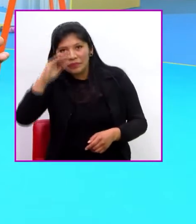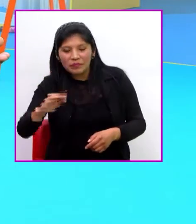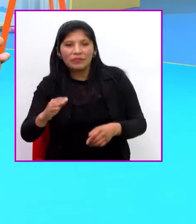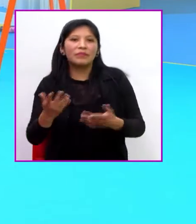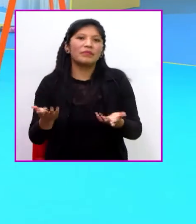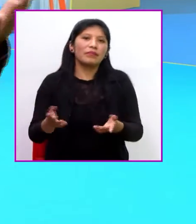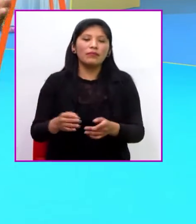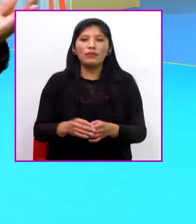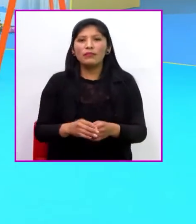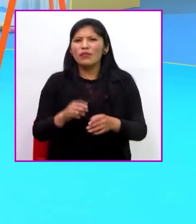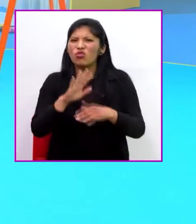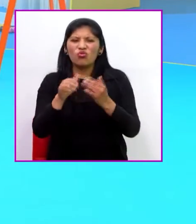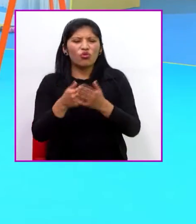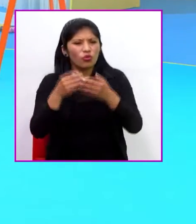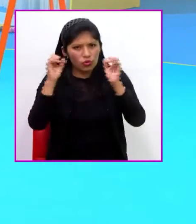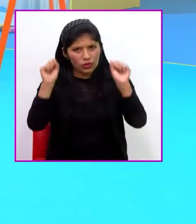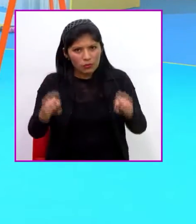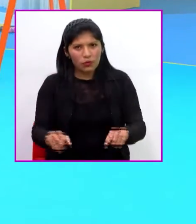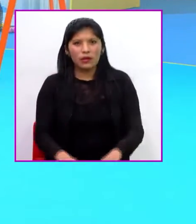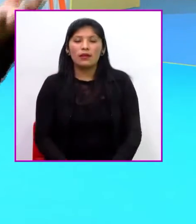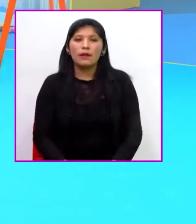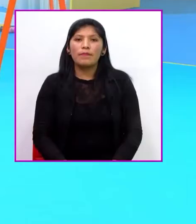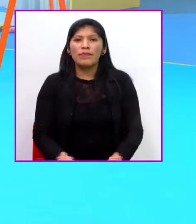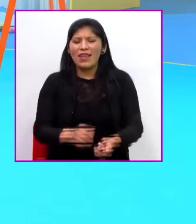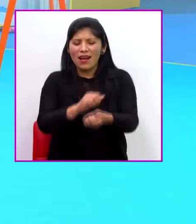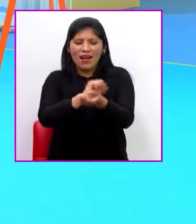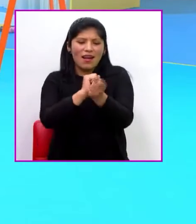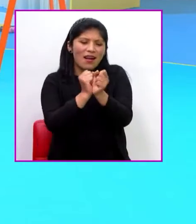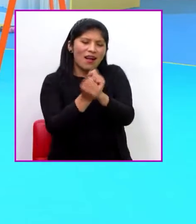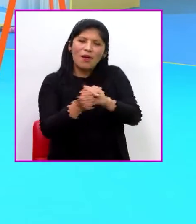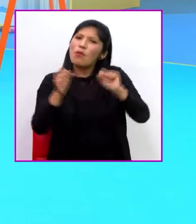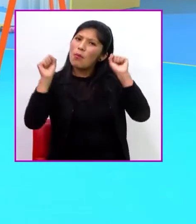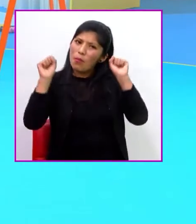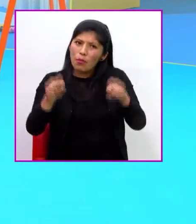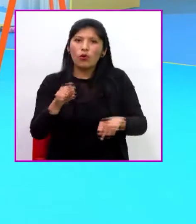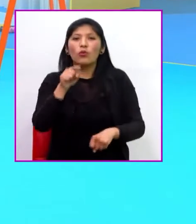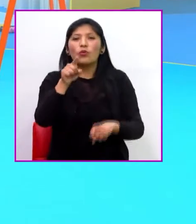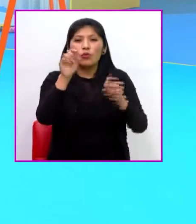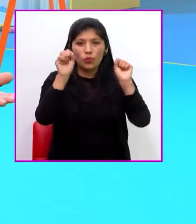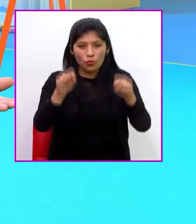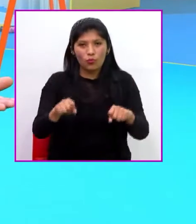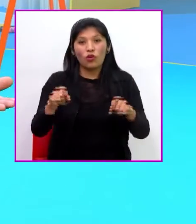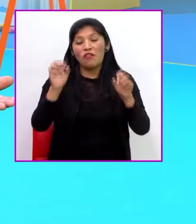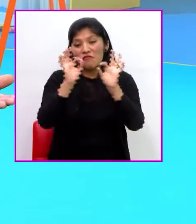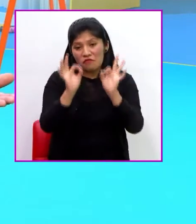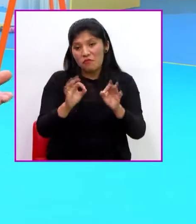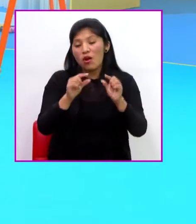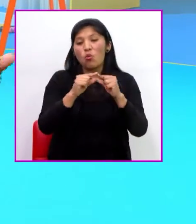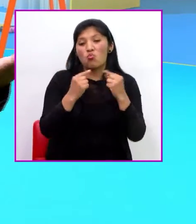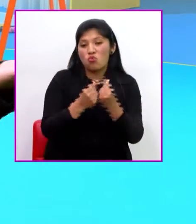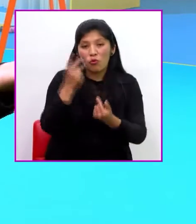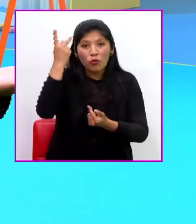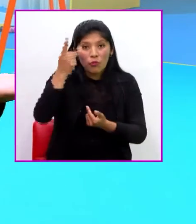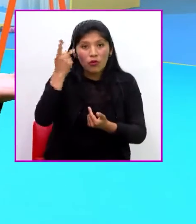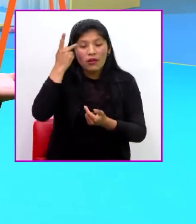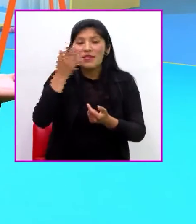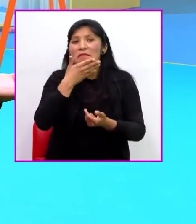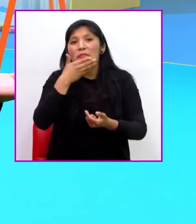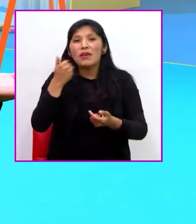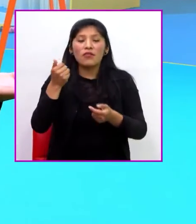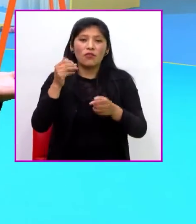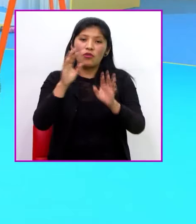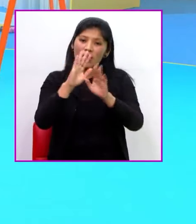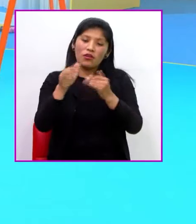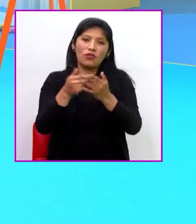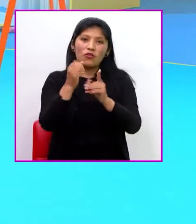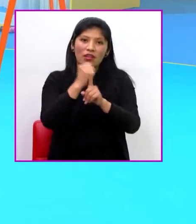jóvenes y los niños todo es posible? El cambio es posible. Tú puedes formar un partido político y mejorar la situación de